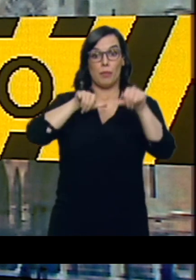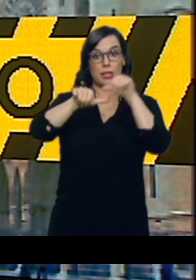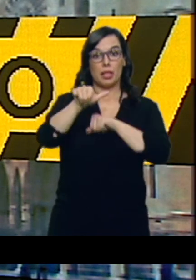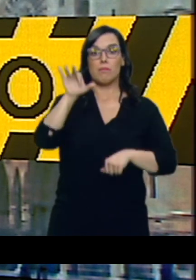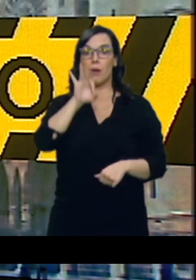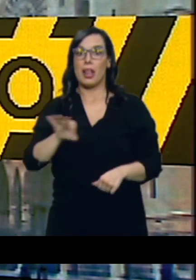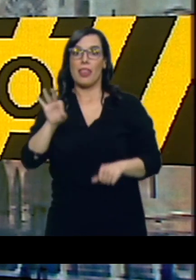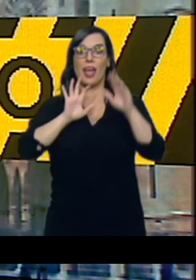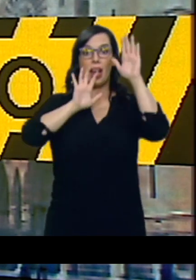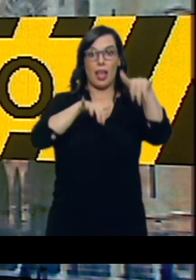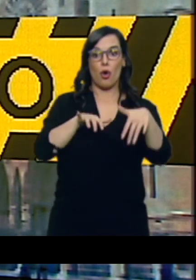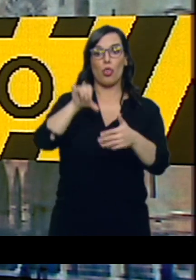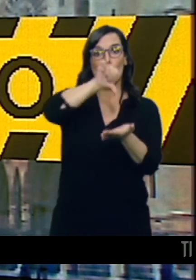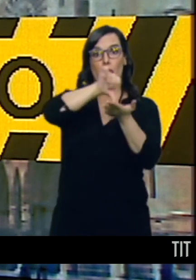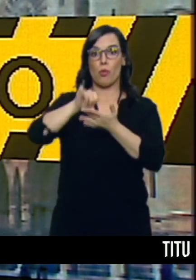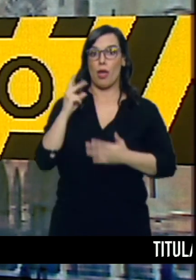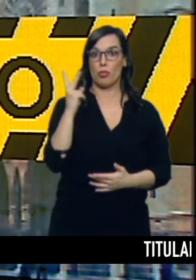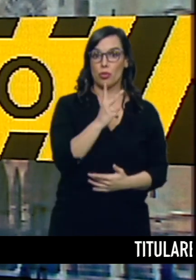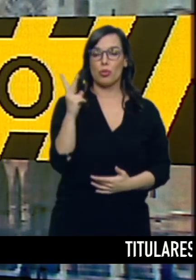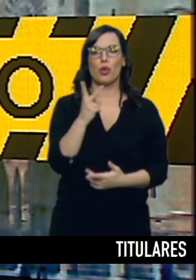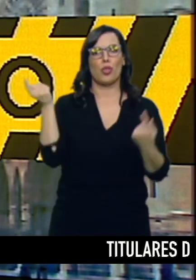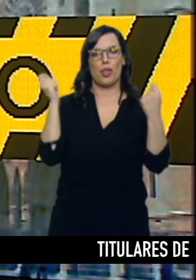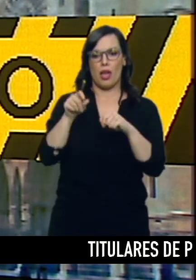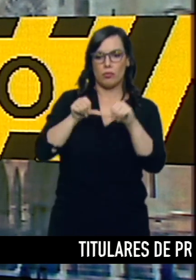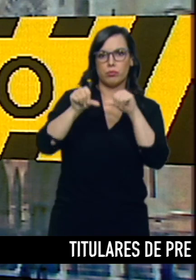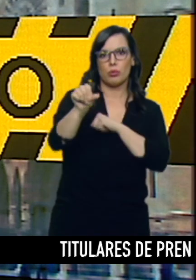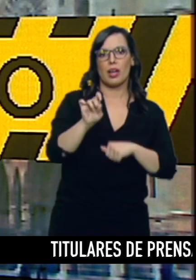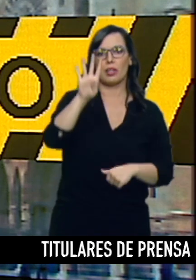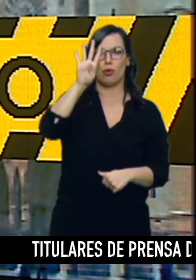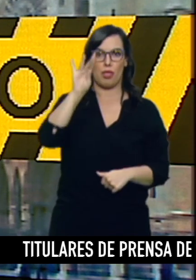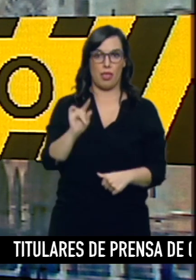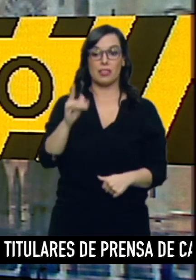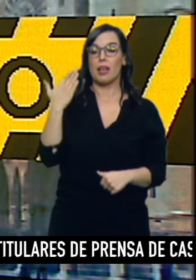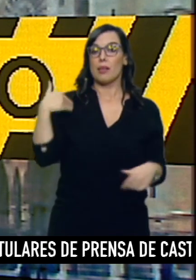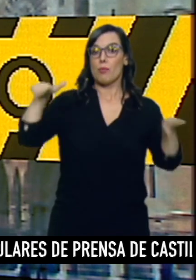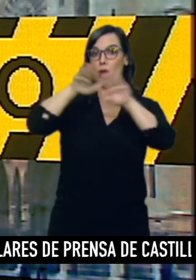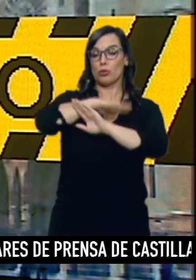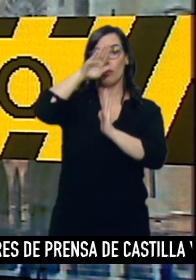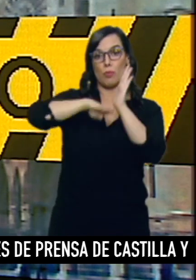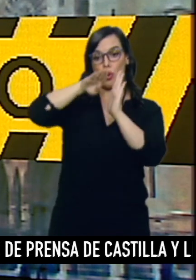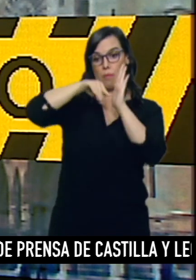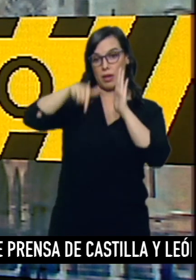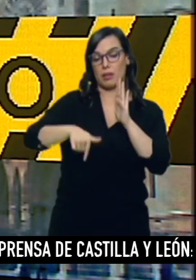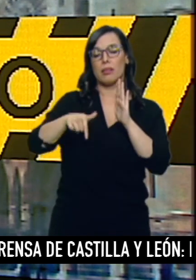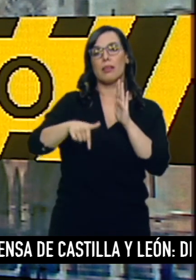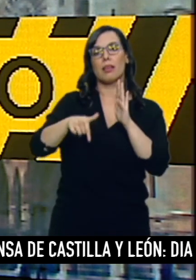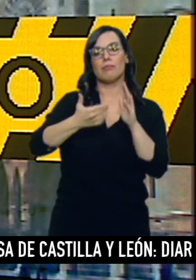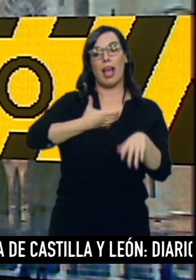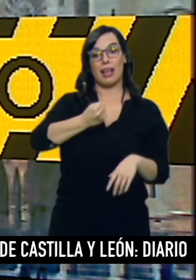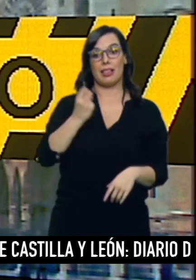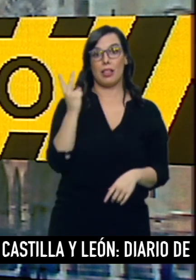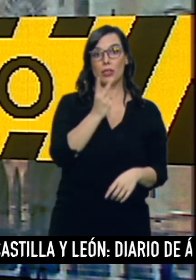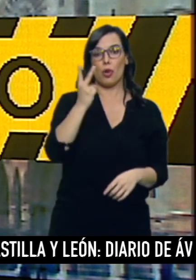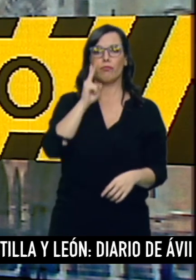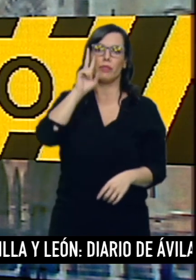por tanto, confinadas durante los próximos 14 días. Sus alcaldes, anoche en el programa Cuestión de Prioridades, reconocieron que